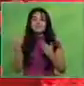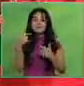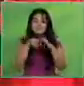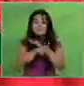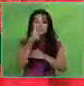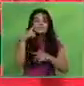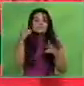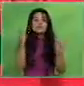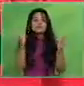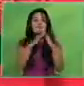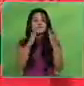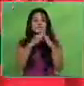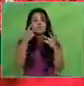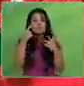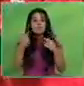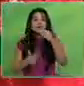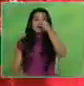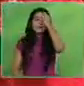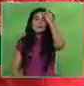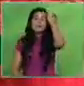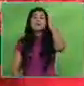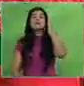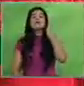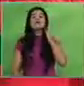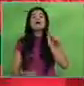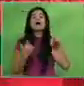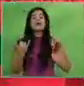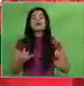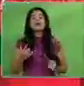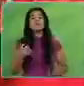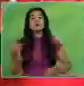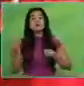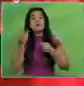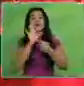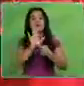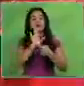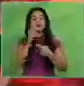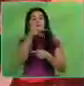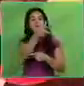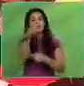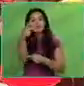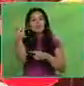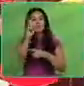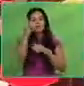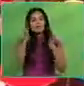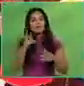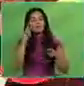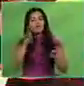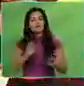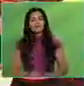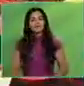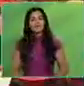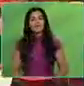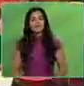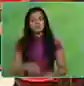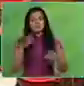apartamento? Nos va a enseñar, se lo va a entregar, enseñar a toda Venezuela. Vamos allá, orden por